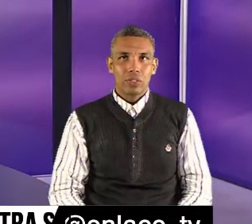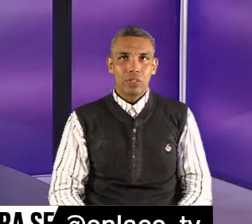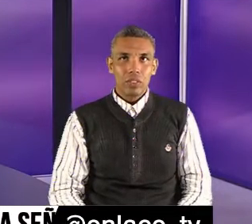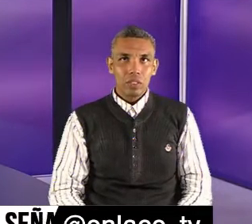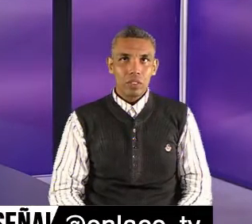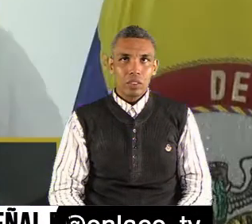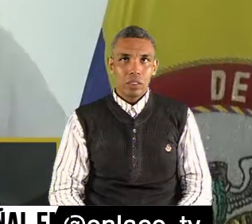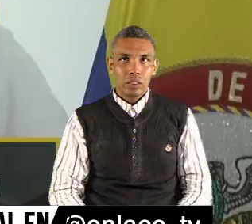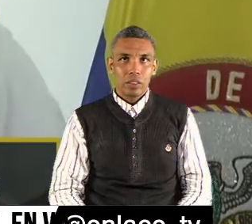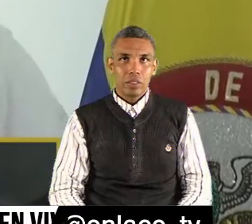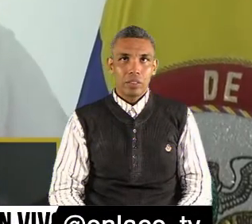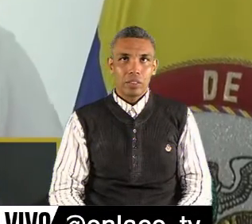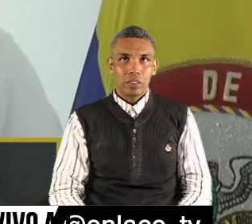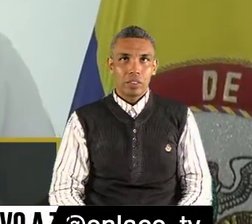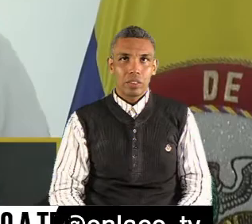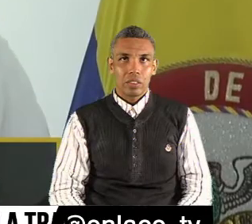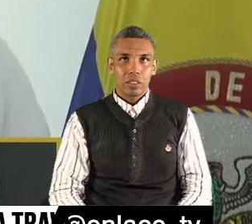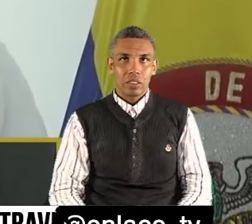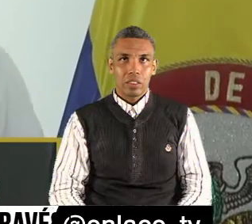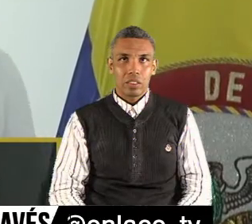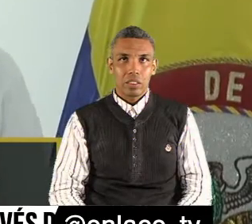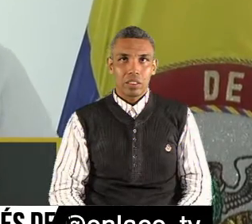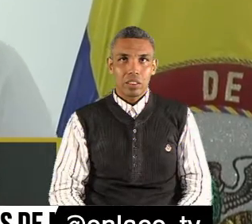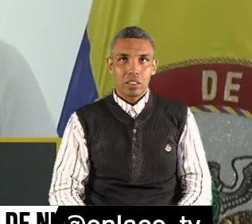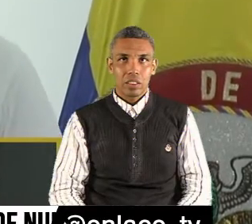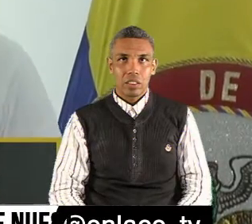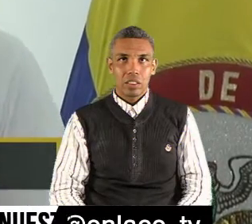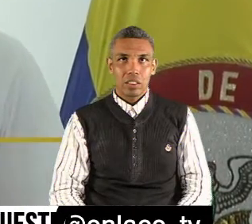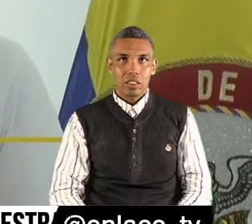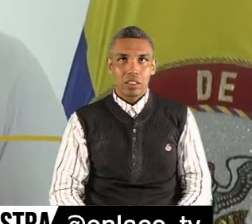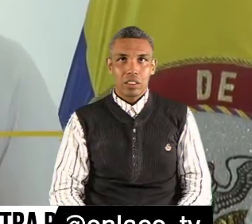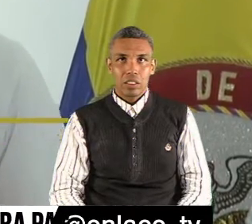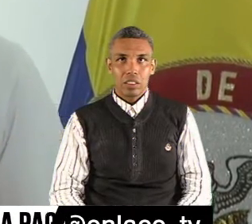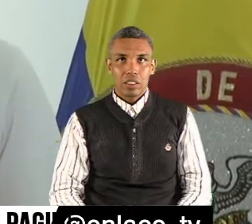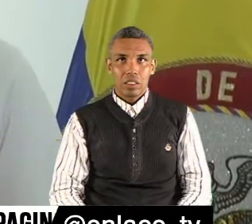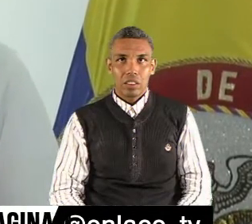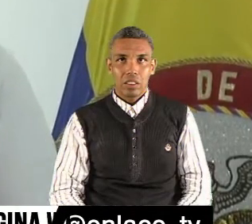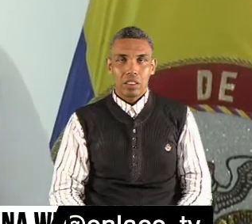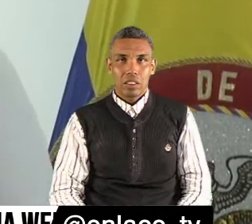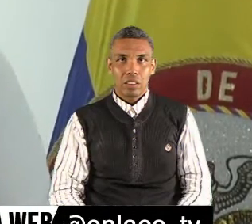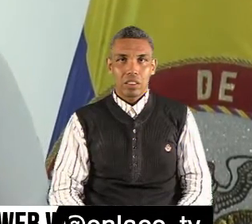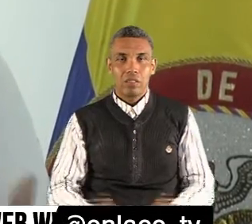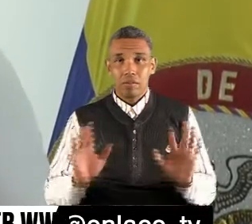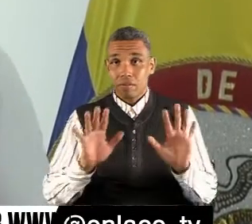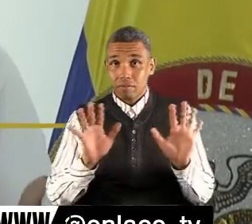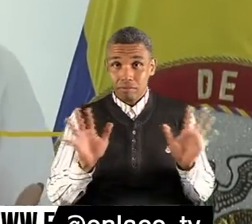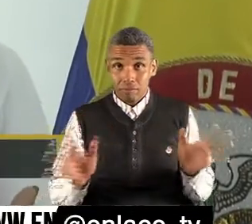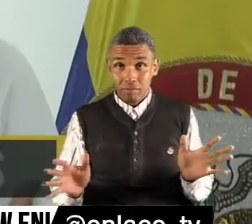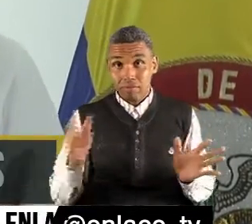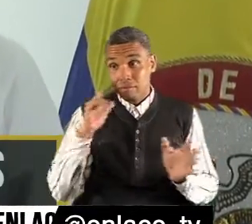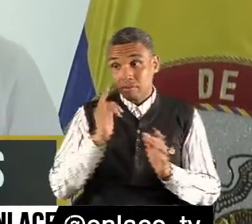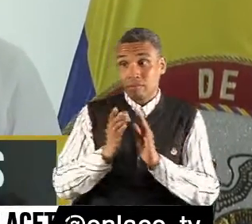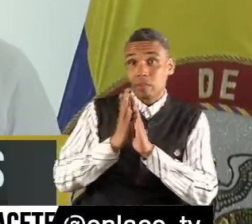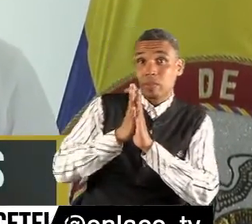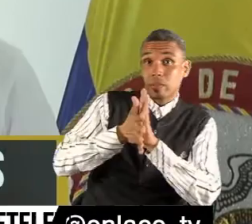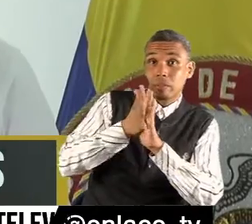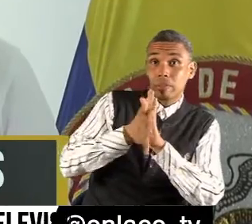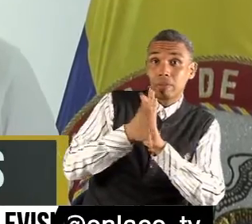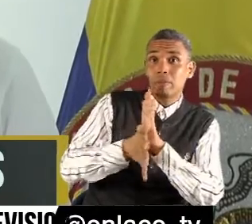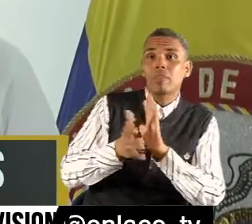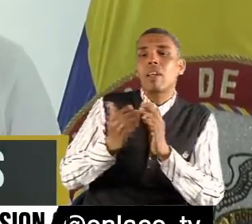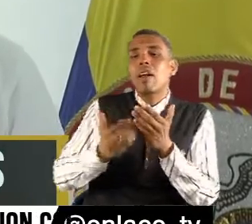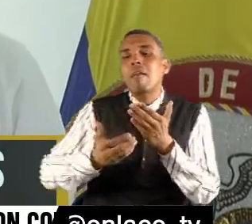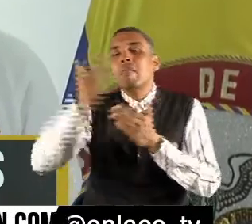Gracias, compañeros en estudio. Muy buenas tardes. Acaba de terminar hace pocos minutos la rueda de prensa en la que se ha anunciado oficialmente el inicio